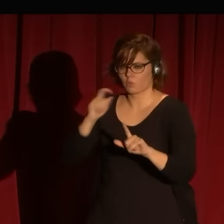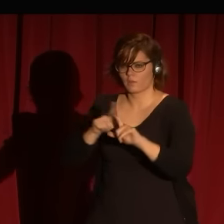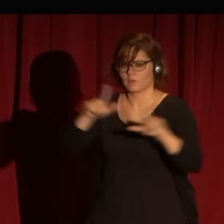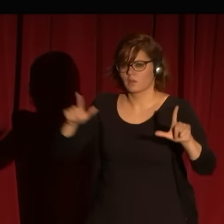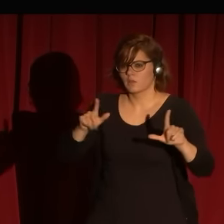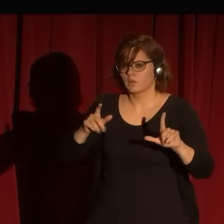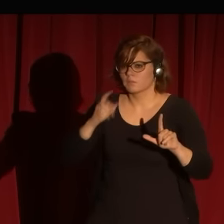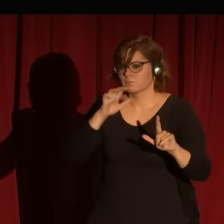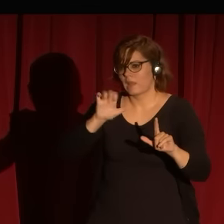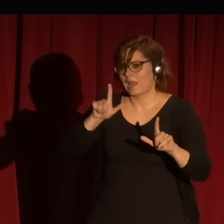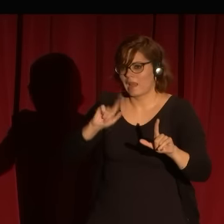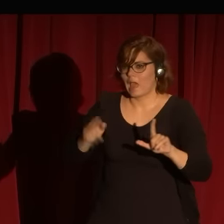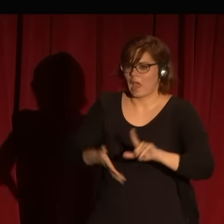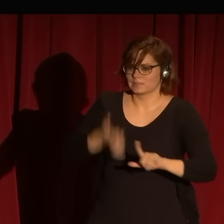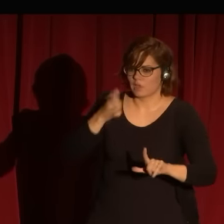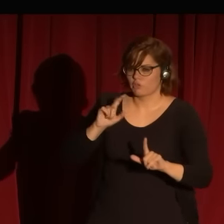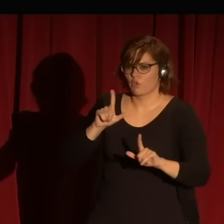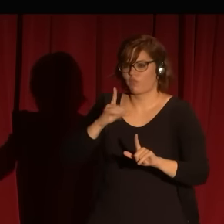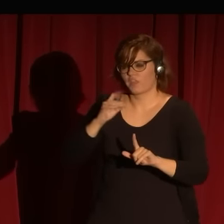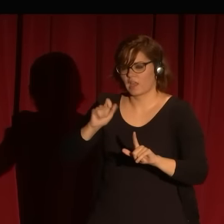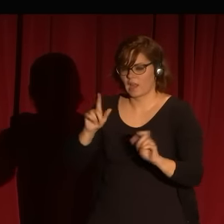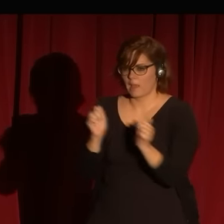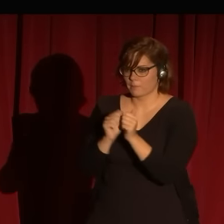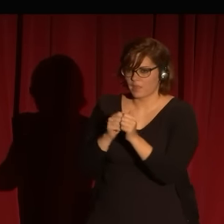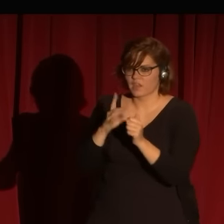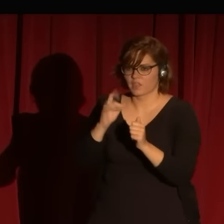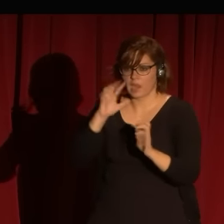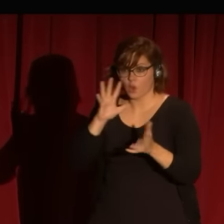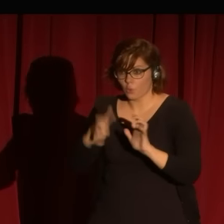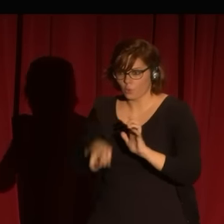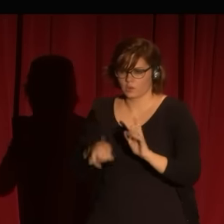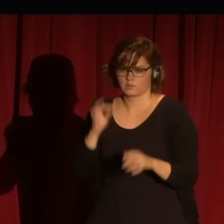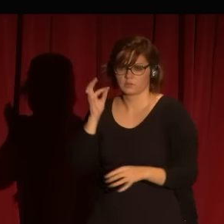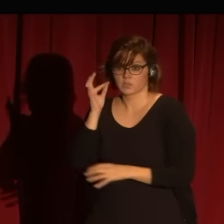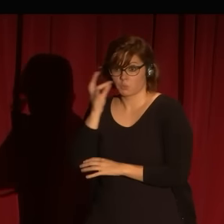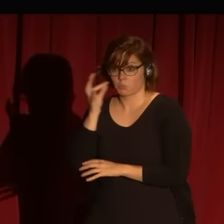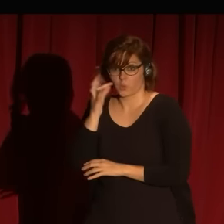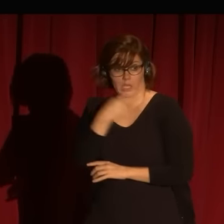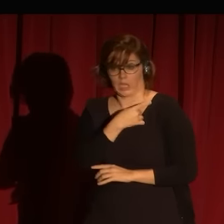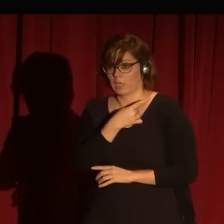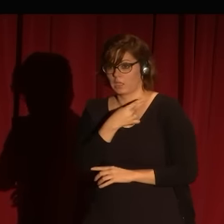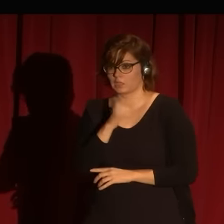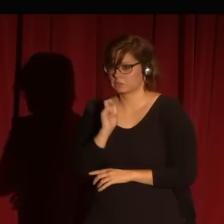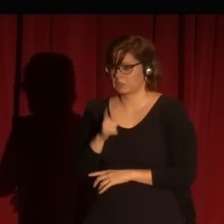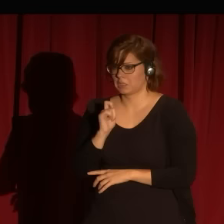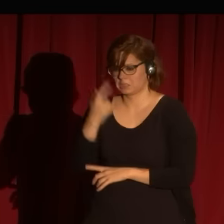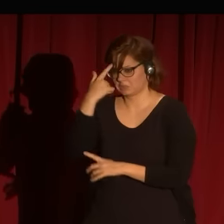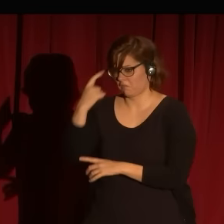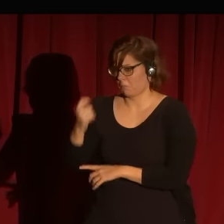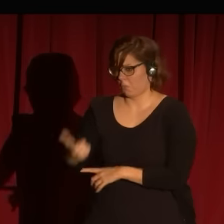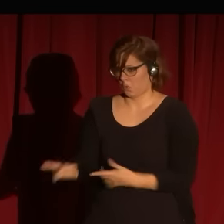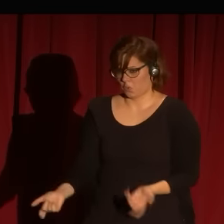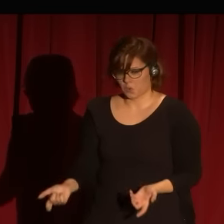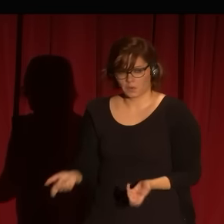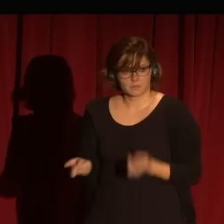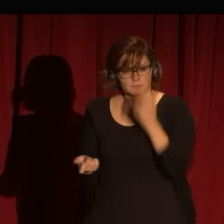la piedra de la locura Quizás lo conozcáis una mujer como pasa tan a menudo de quien sabemos muy poco por ejemplo